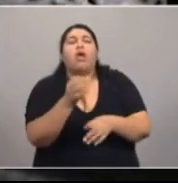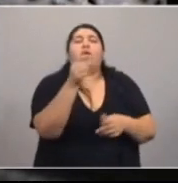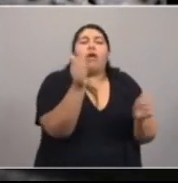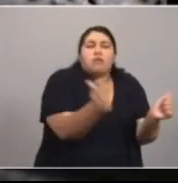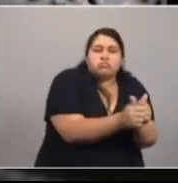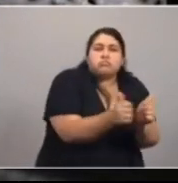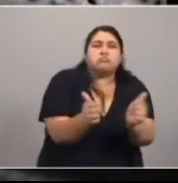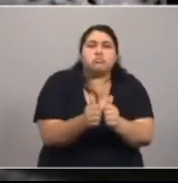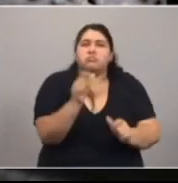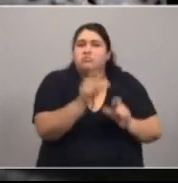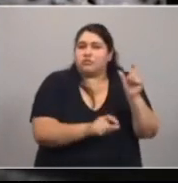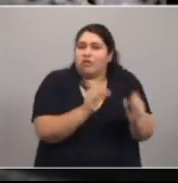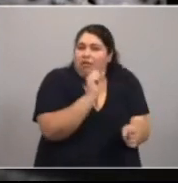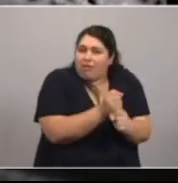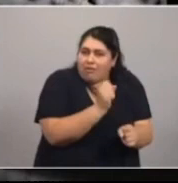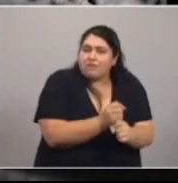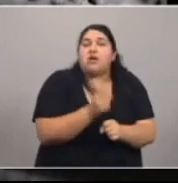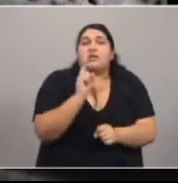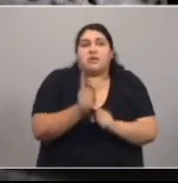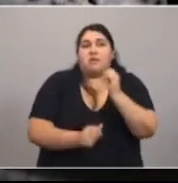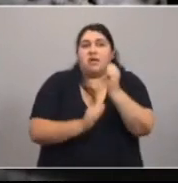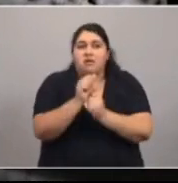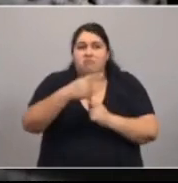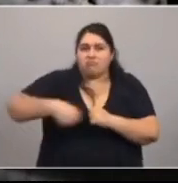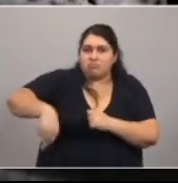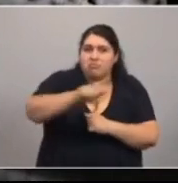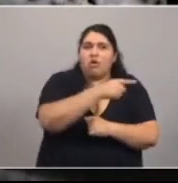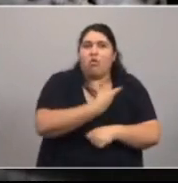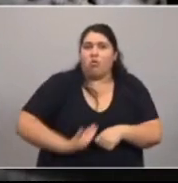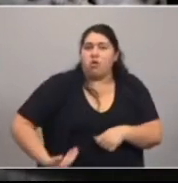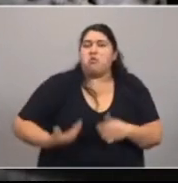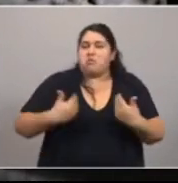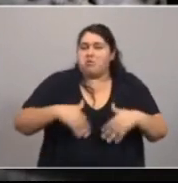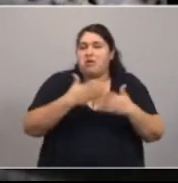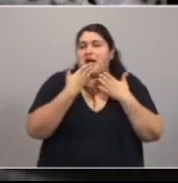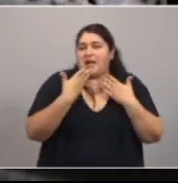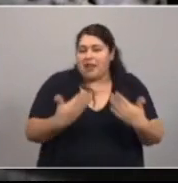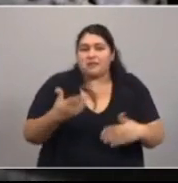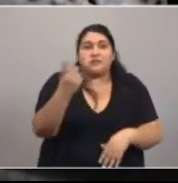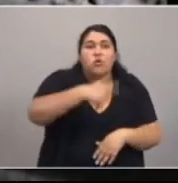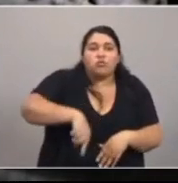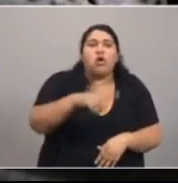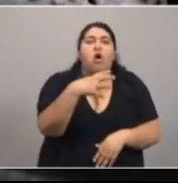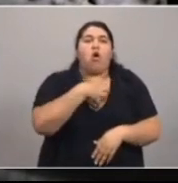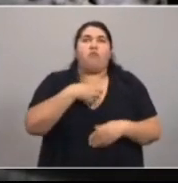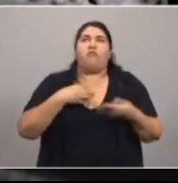industriales, que están aquí presentes, y quiero agradecerles por confiar en Varela. Quiero agradecerles